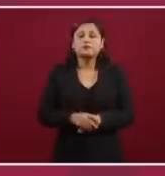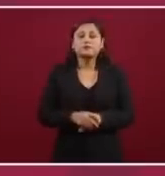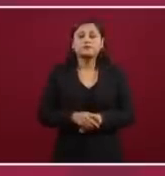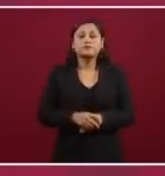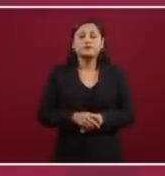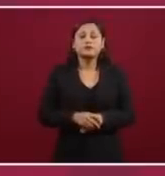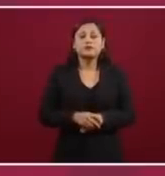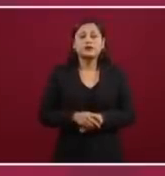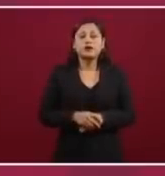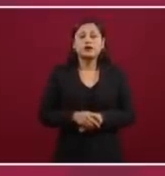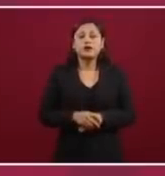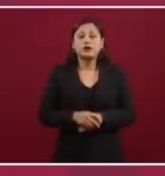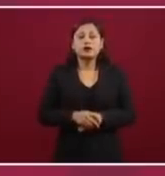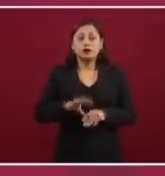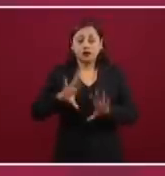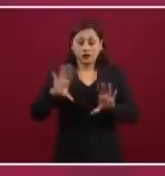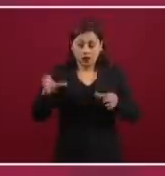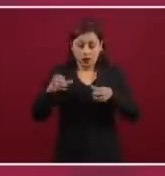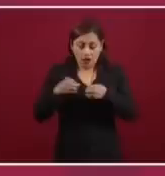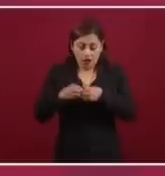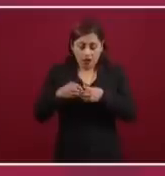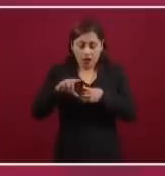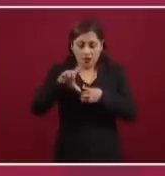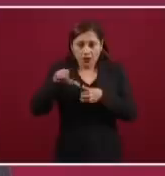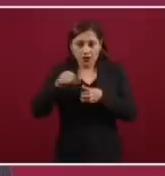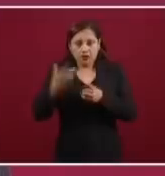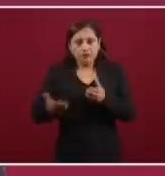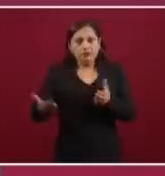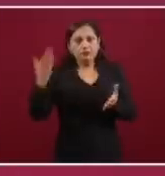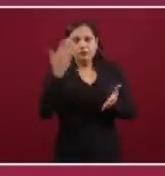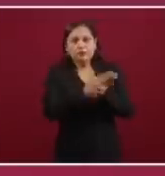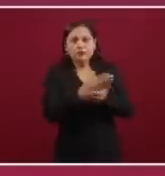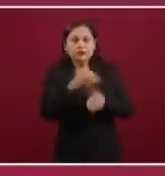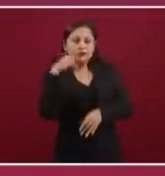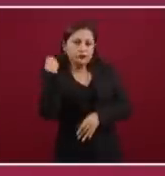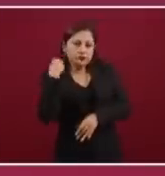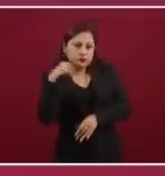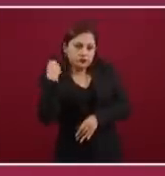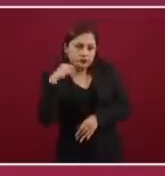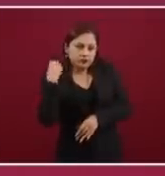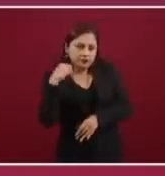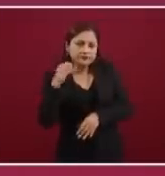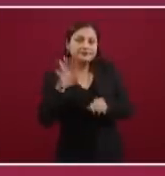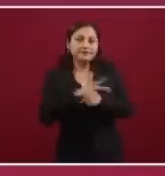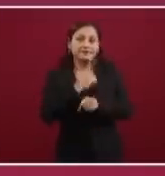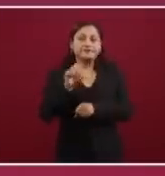reunido para irse a Oaxaca, porque teníamos al día siguiente la reunión.